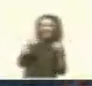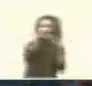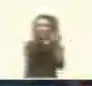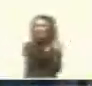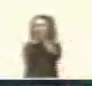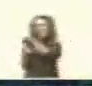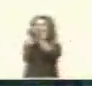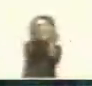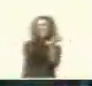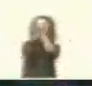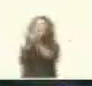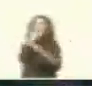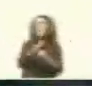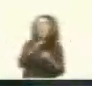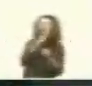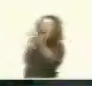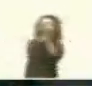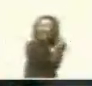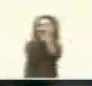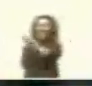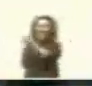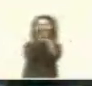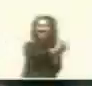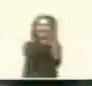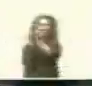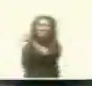¡Qué bonito!